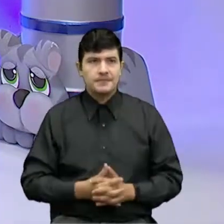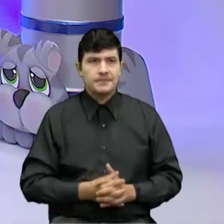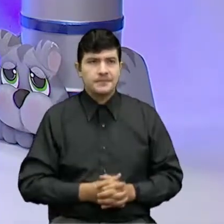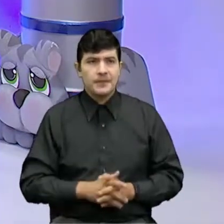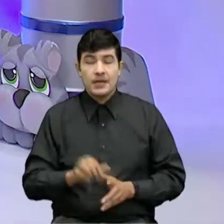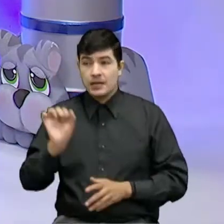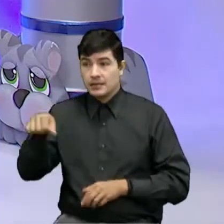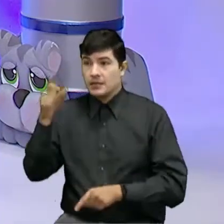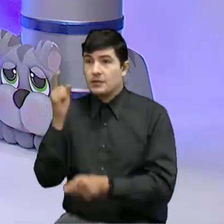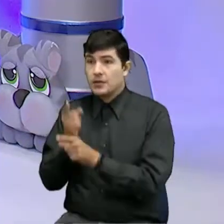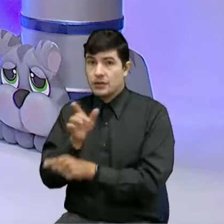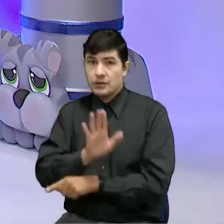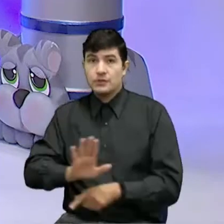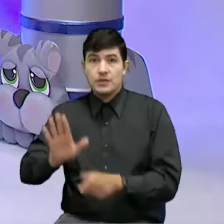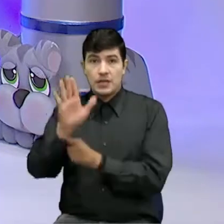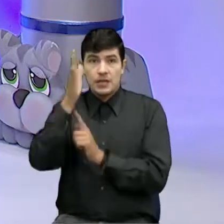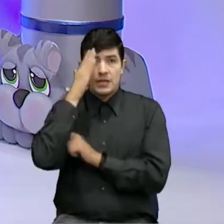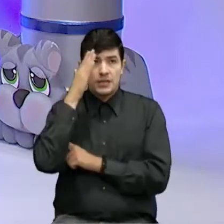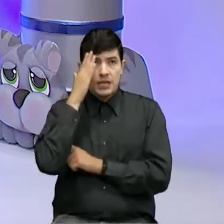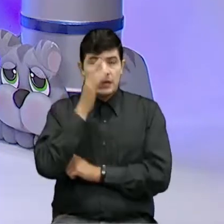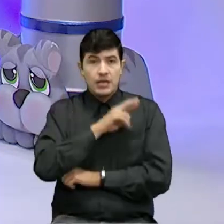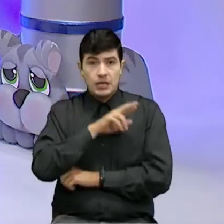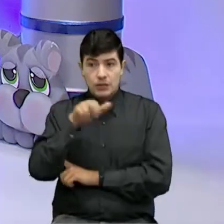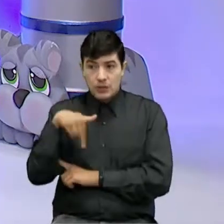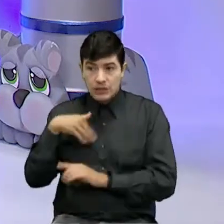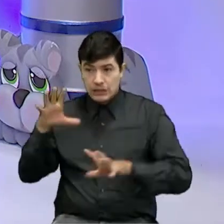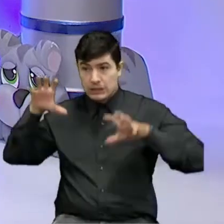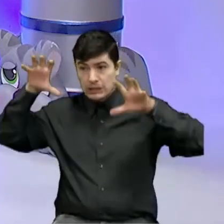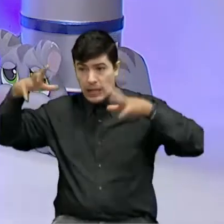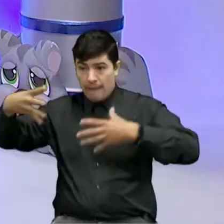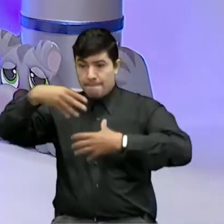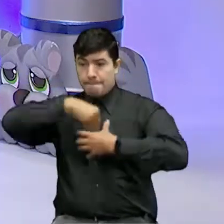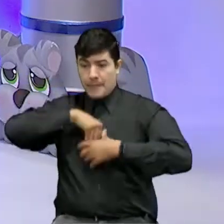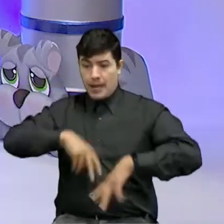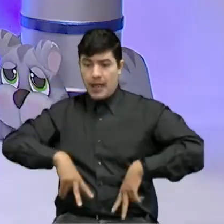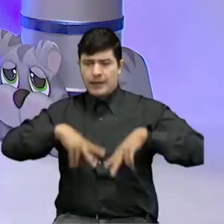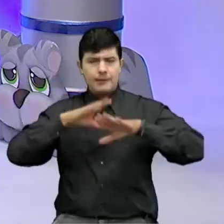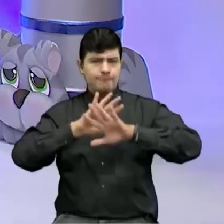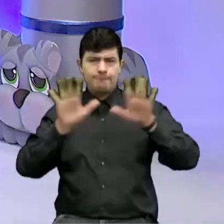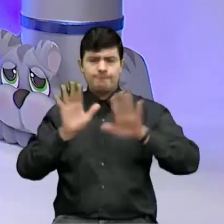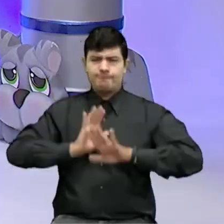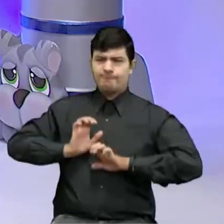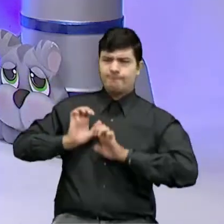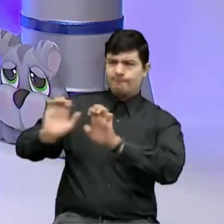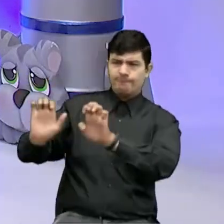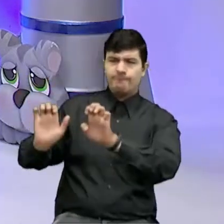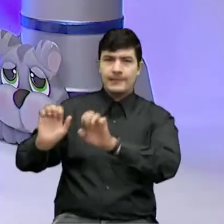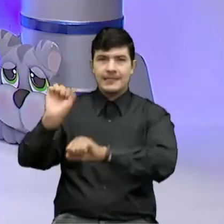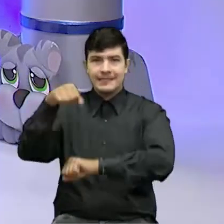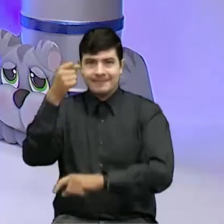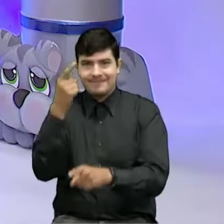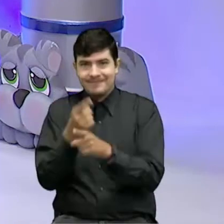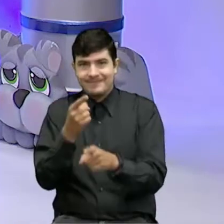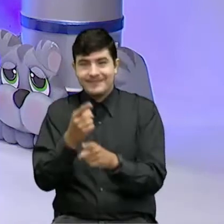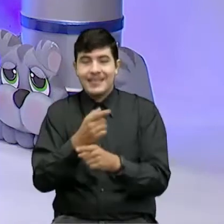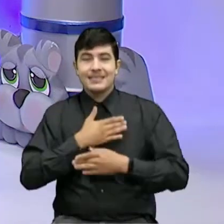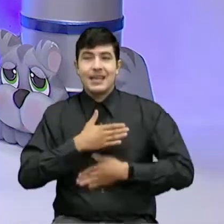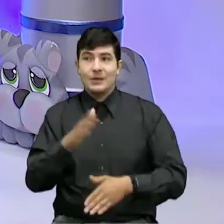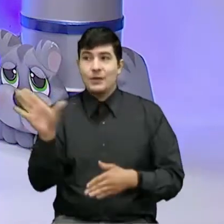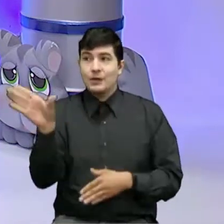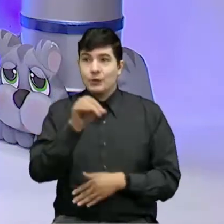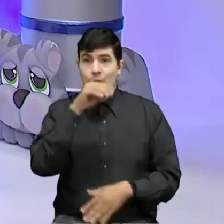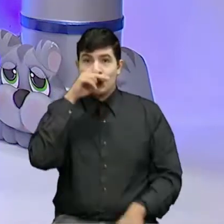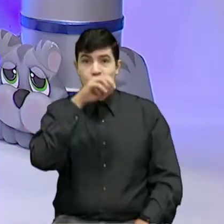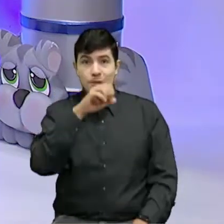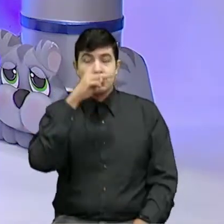ya saben, no demos cabida a estos monstruos en nuestras vidas. Importantísimo. Entonces, profe, saludamos a todos los niños que nos vieron, que nos escucharon